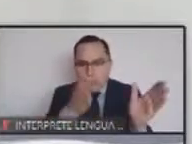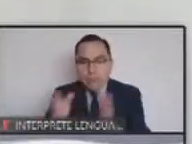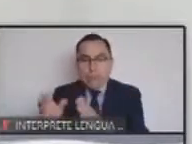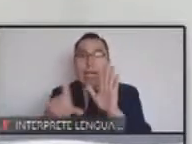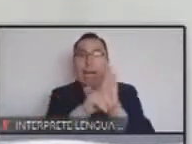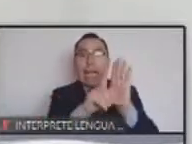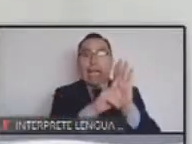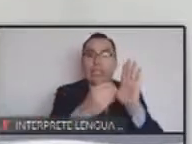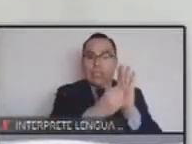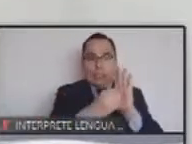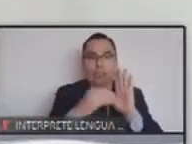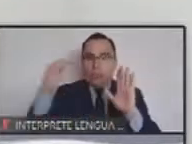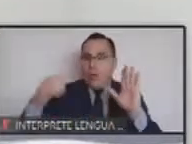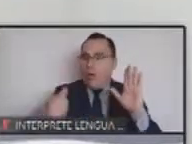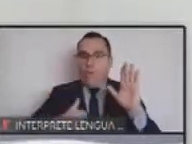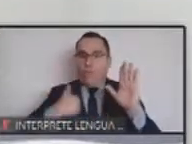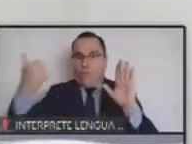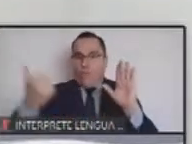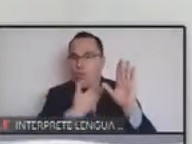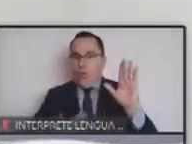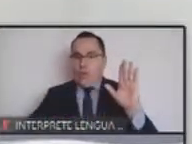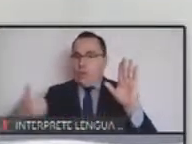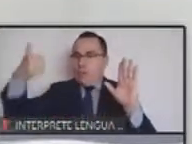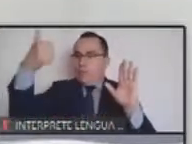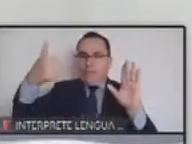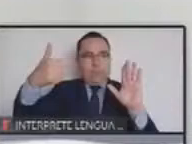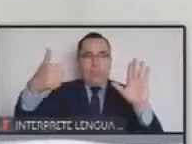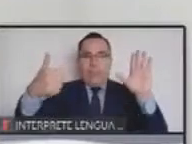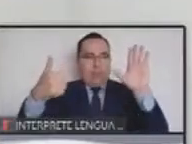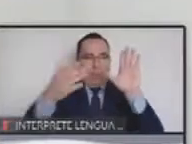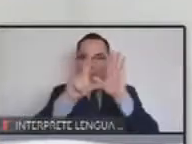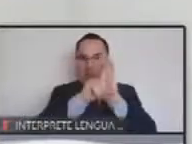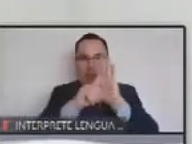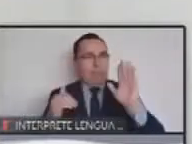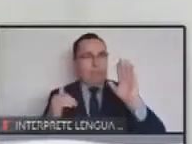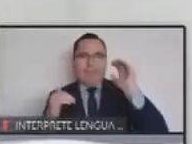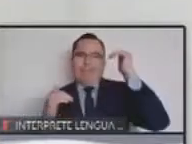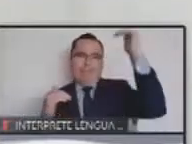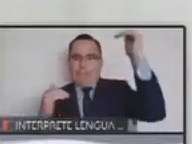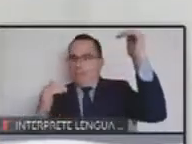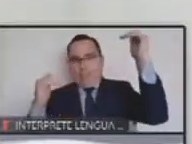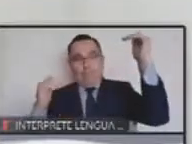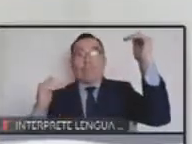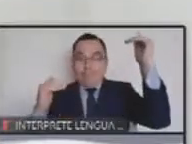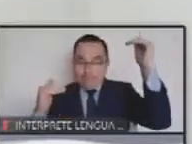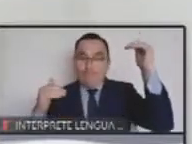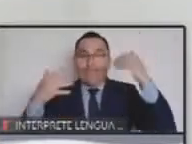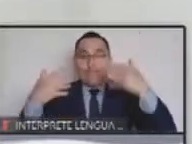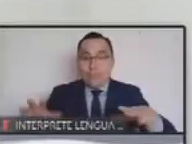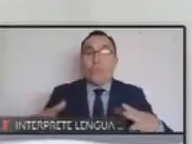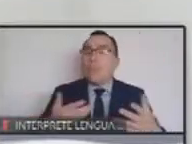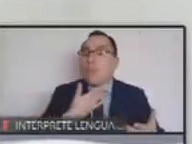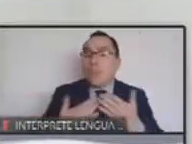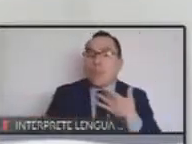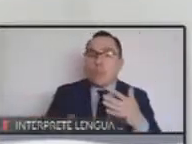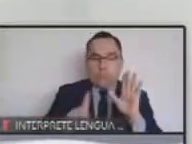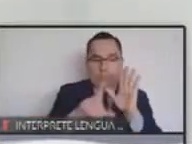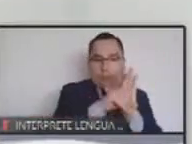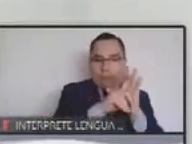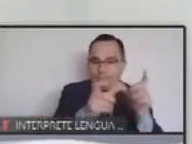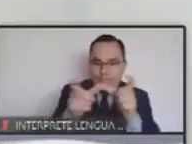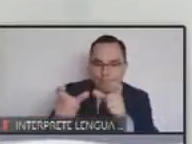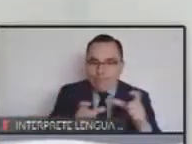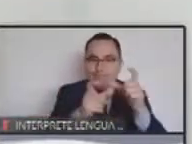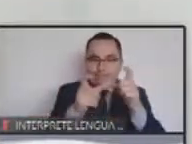prevalezcan sobre la voluntad de los gobernantes y los particulares, y en el que exista un efectivo control judicial de la